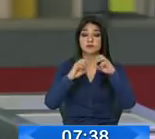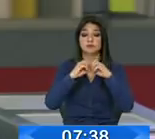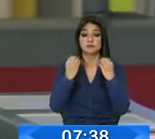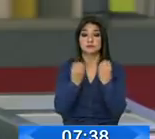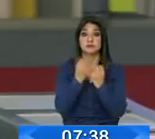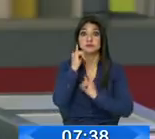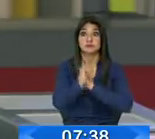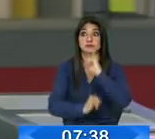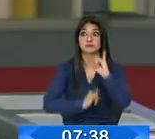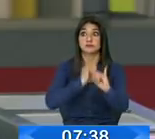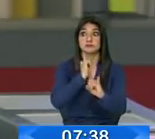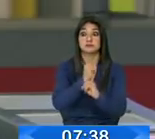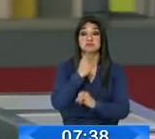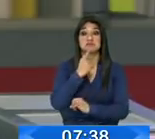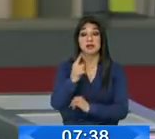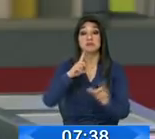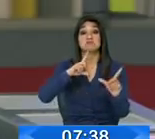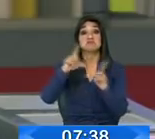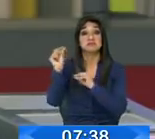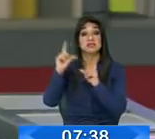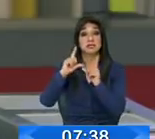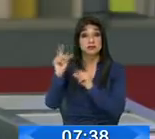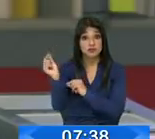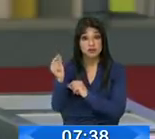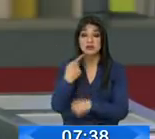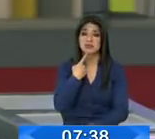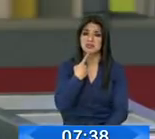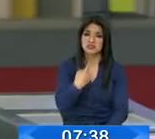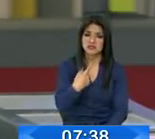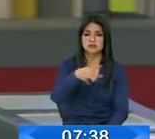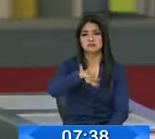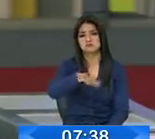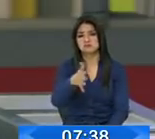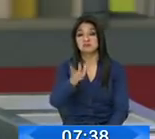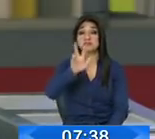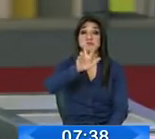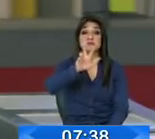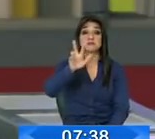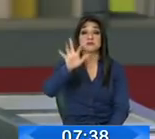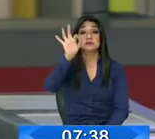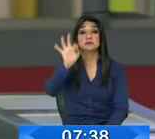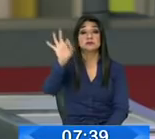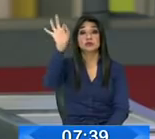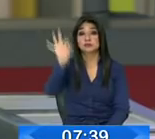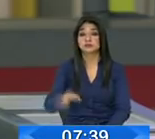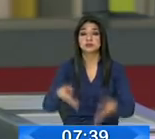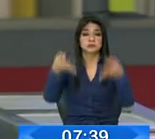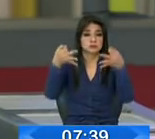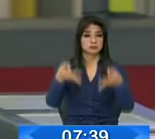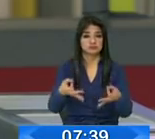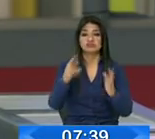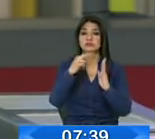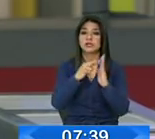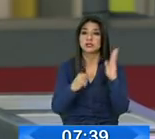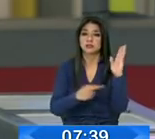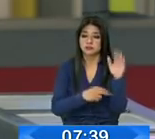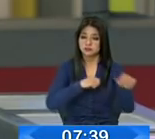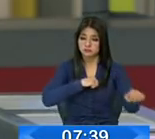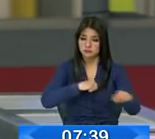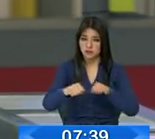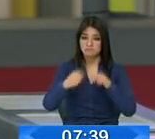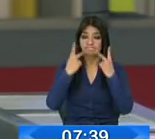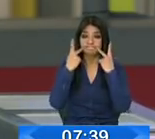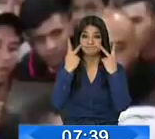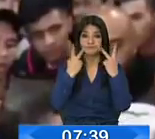Internacional para las Migraciones, el aproximadamente el 33% no cumple los requisitos para el trámite. Le contamos.